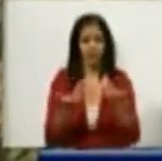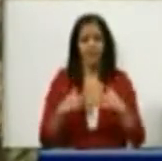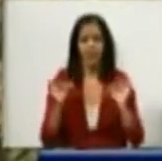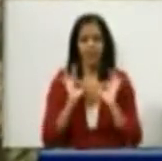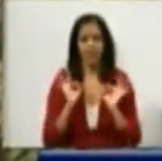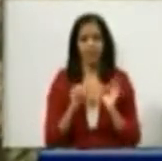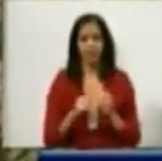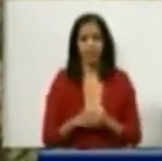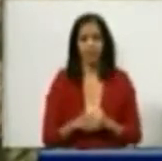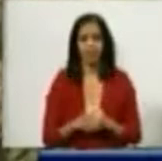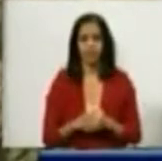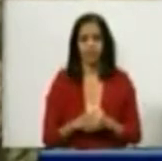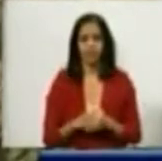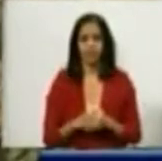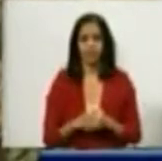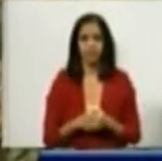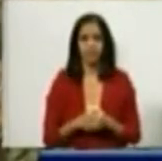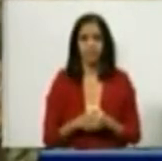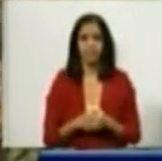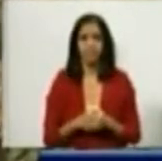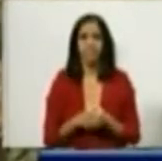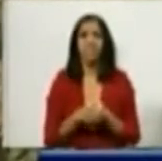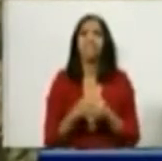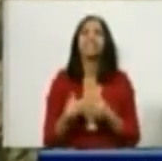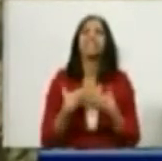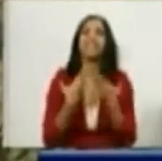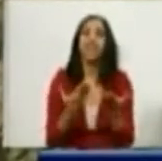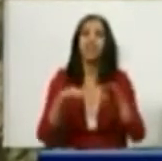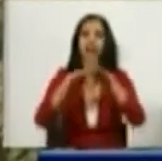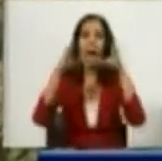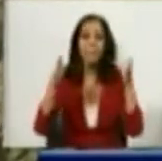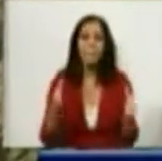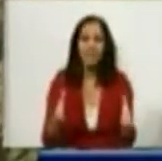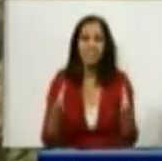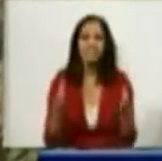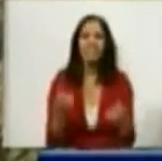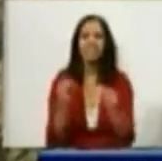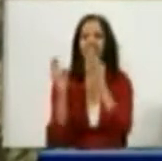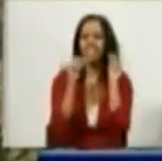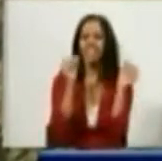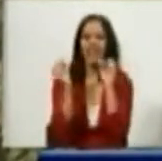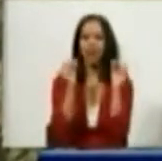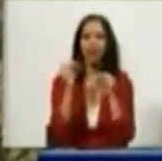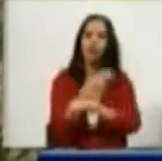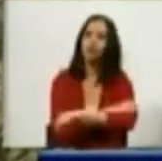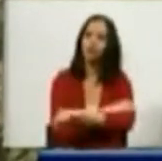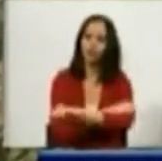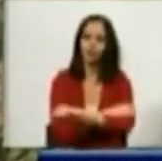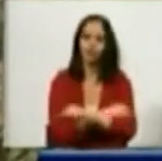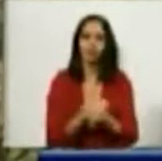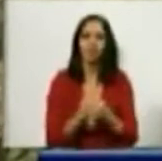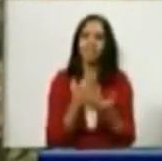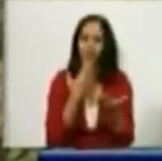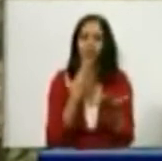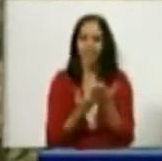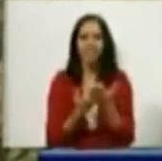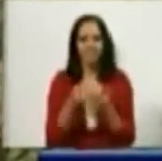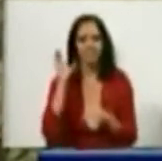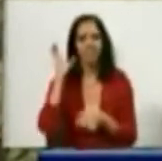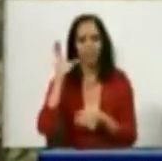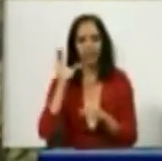no me traigas nada Tráele una mesa de diálogo a la oposición te lo va a agradecer esta